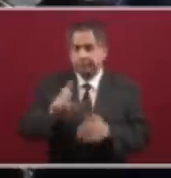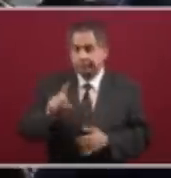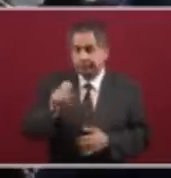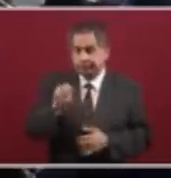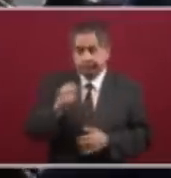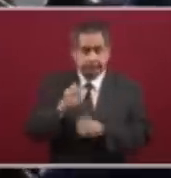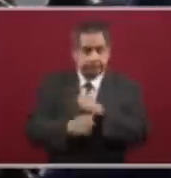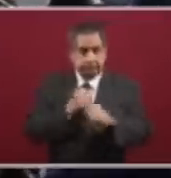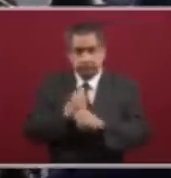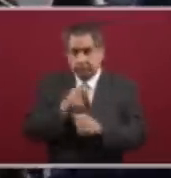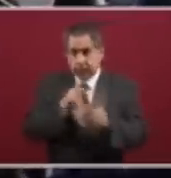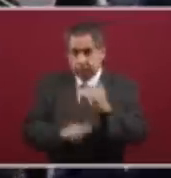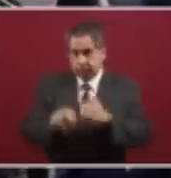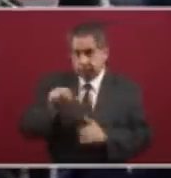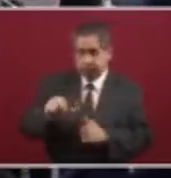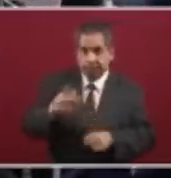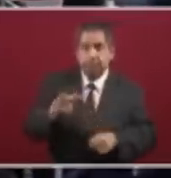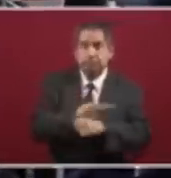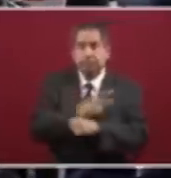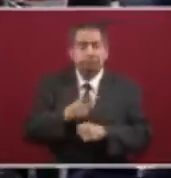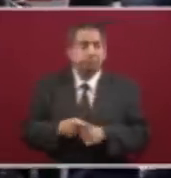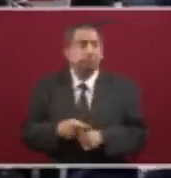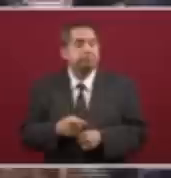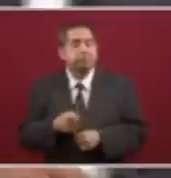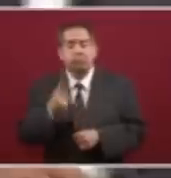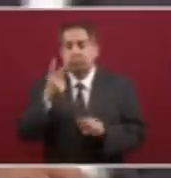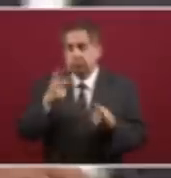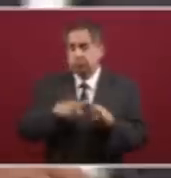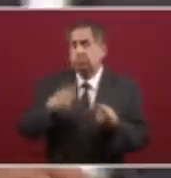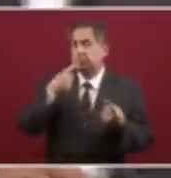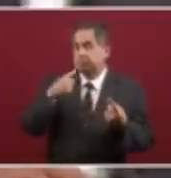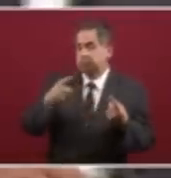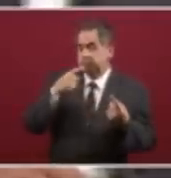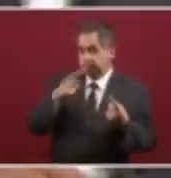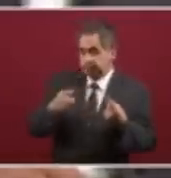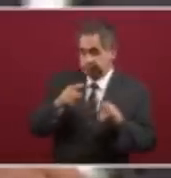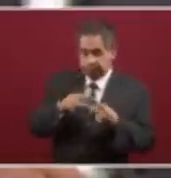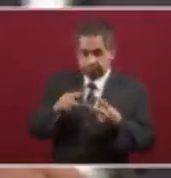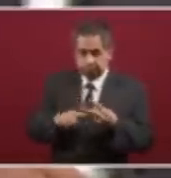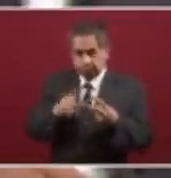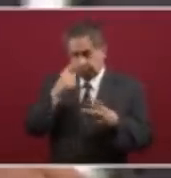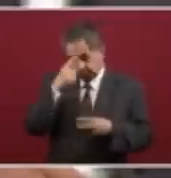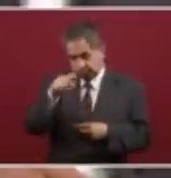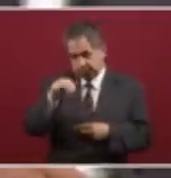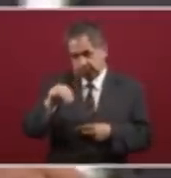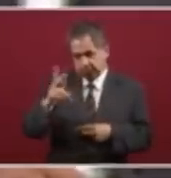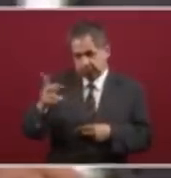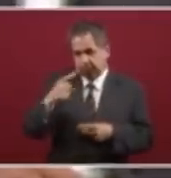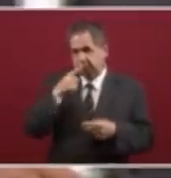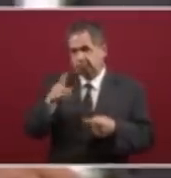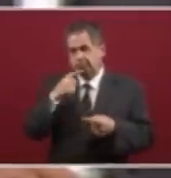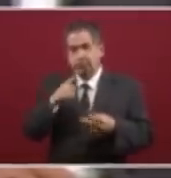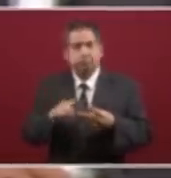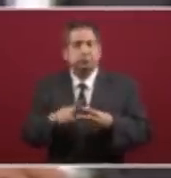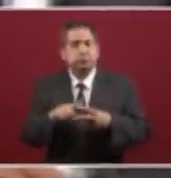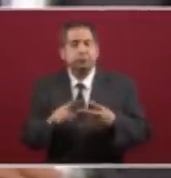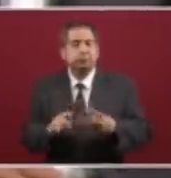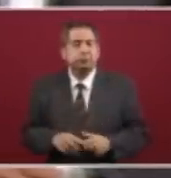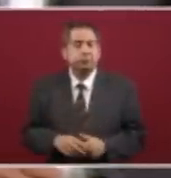del 2016 se levantaron dos denuncias ante el ministerio público del